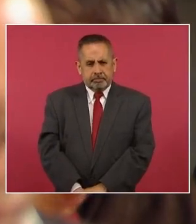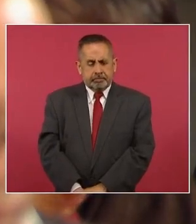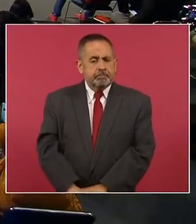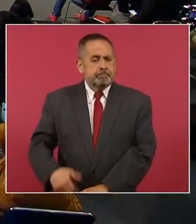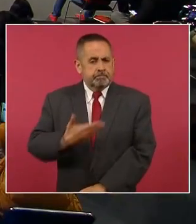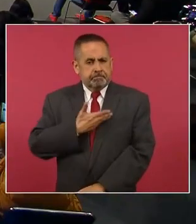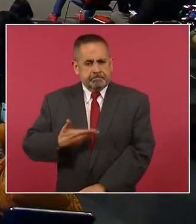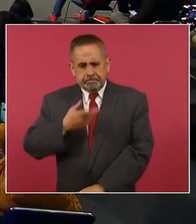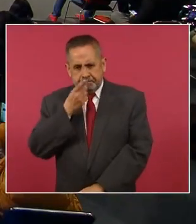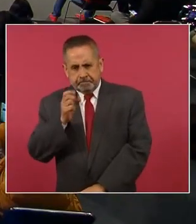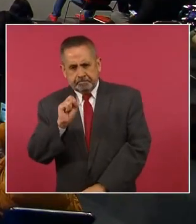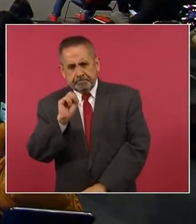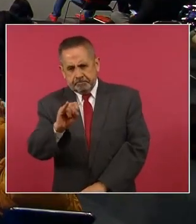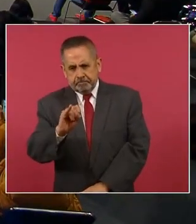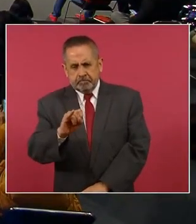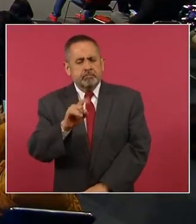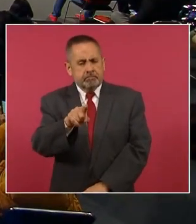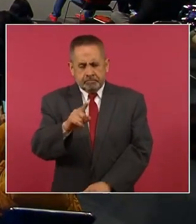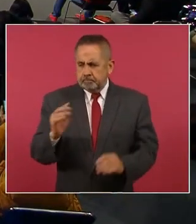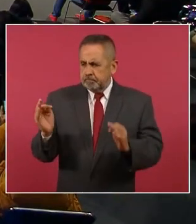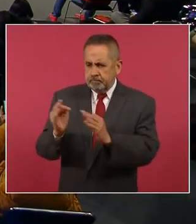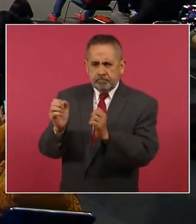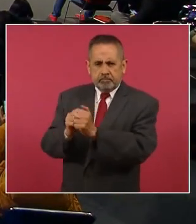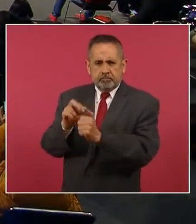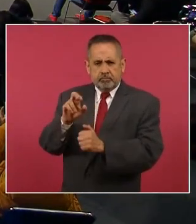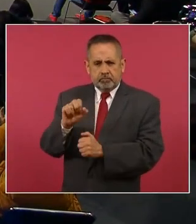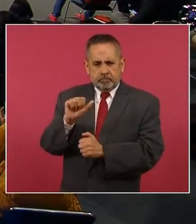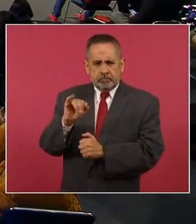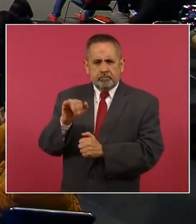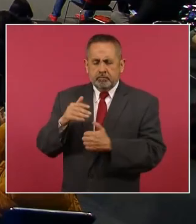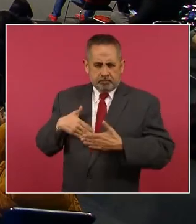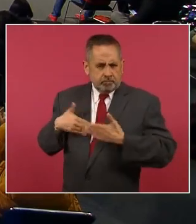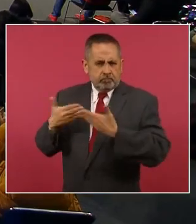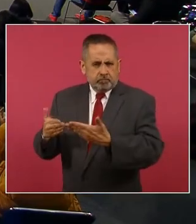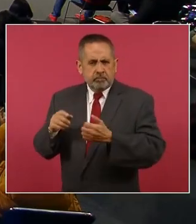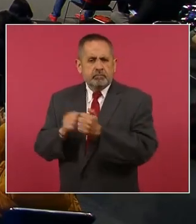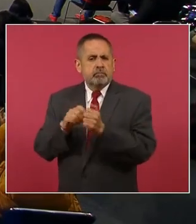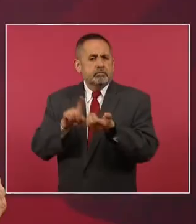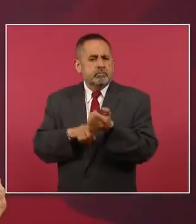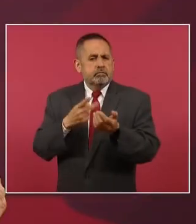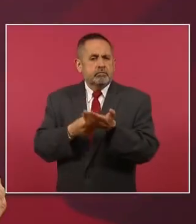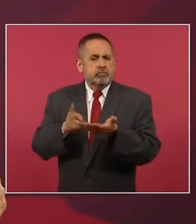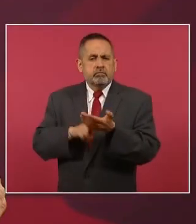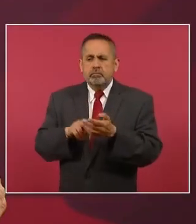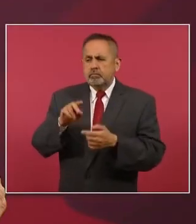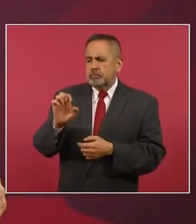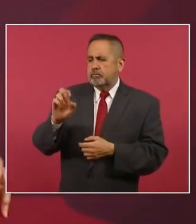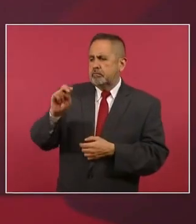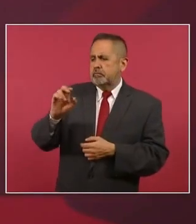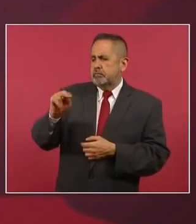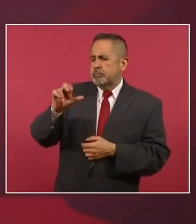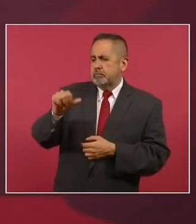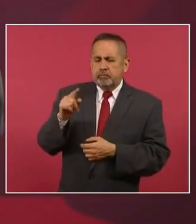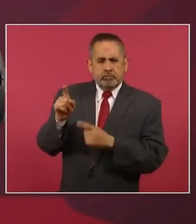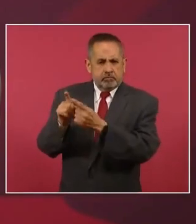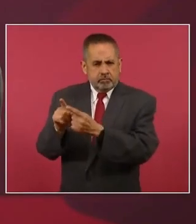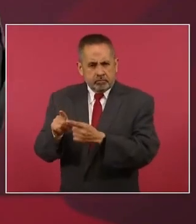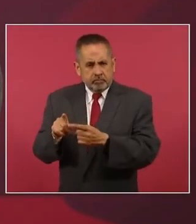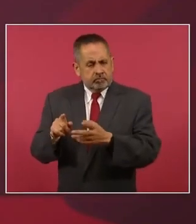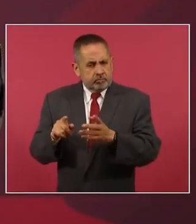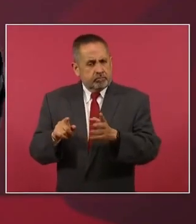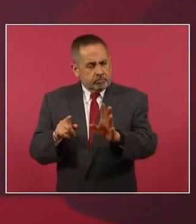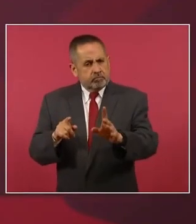Que les atienda a Rosicela, que le tengo toda la confianza, y lo mismo Alejandro Encinas. Y yo mismo